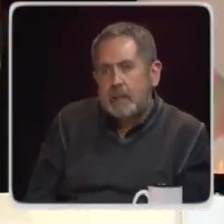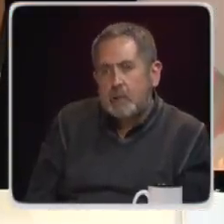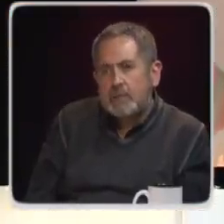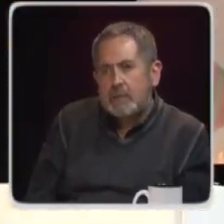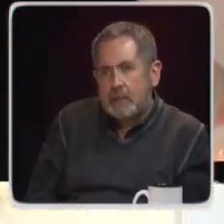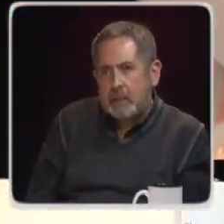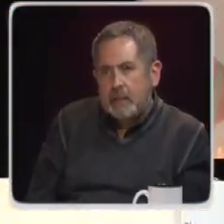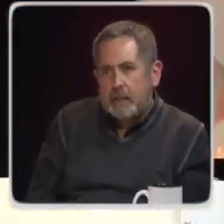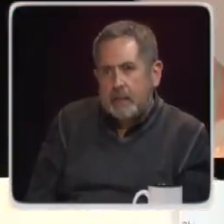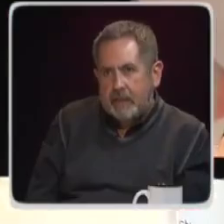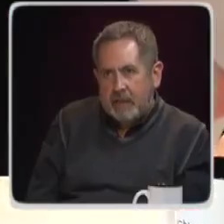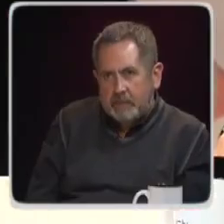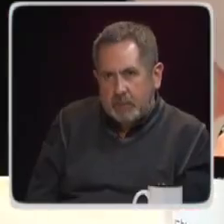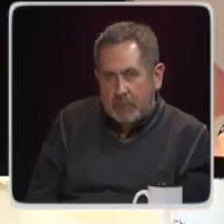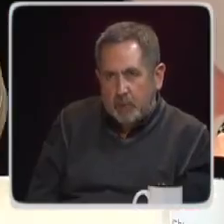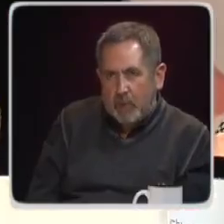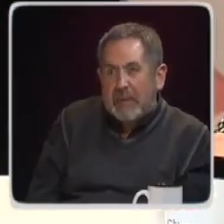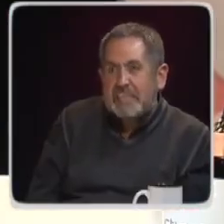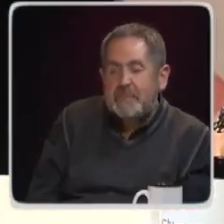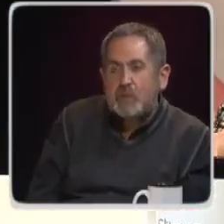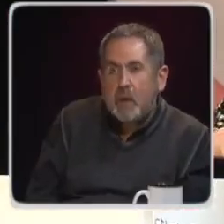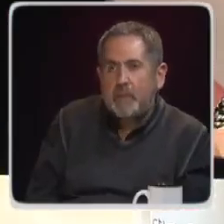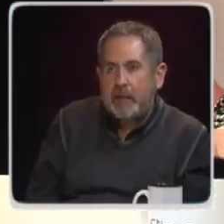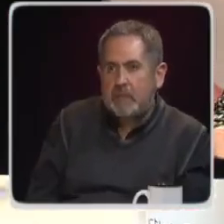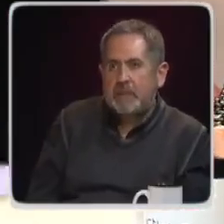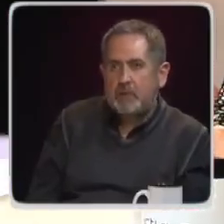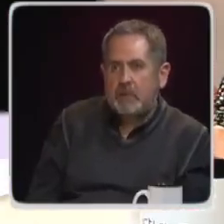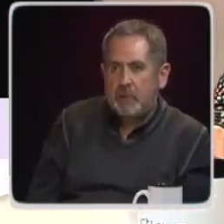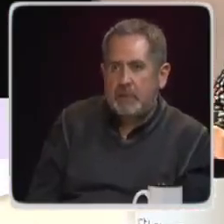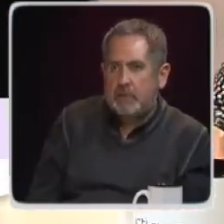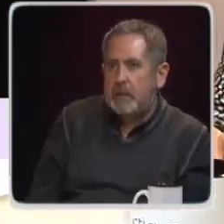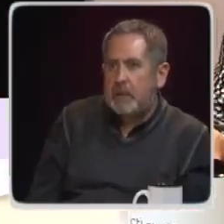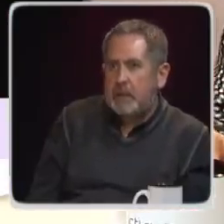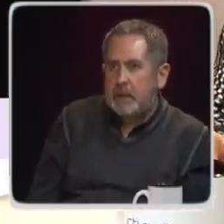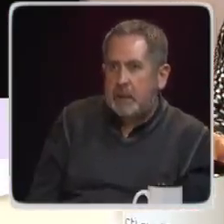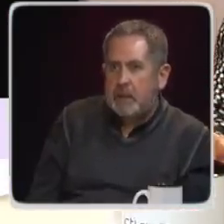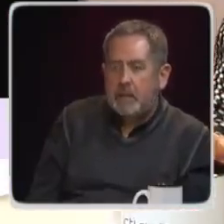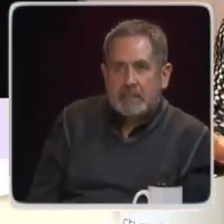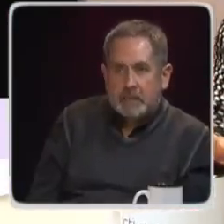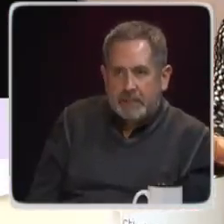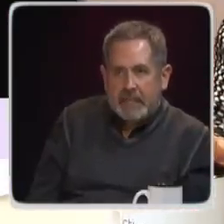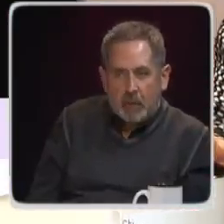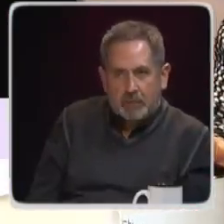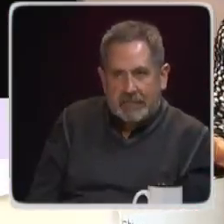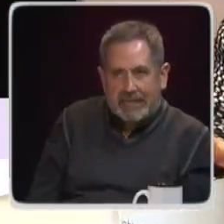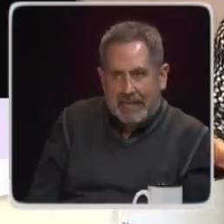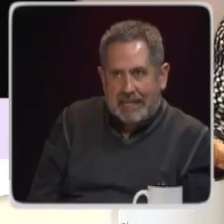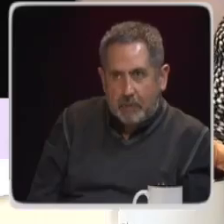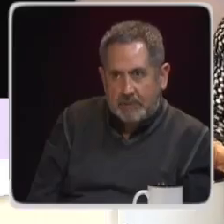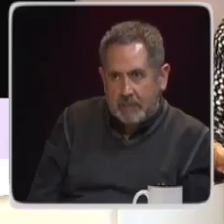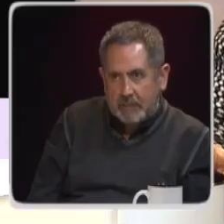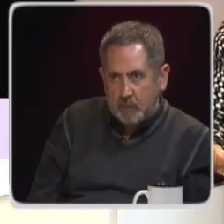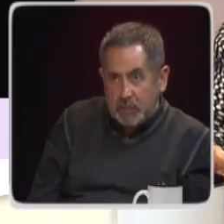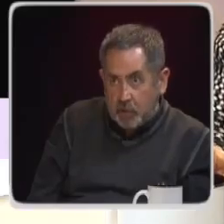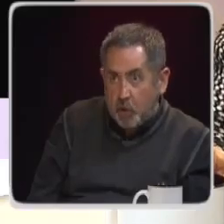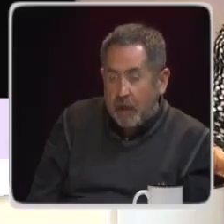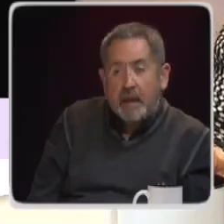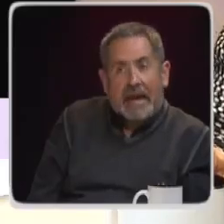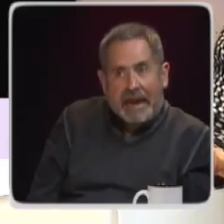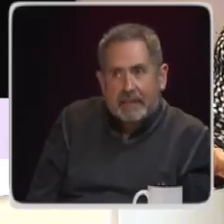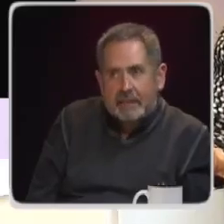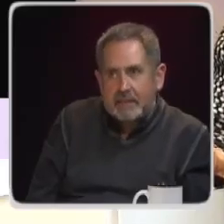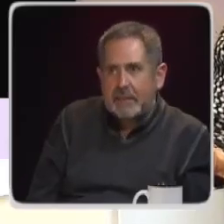ya se desvíe para otro lado. Entonces nosotros, es nuestra obligación en las reservas notificar todo lo que nosotros estamos viendo en el presupuesto.